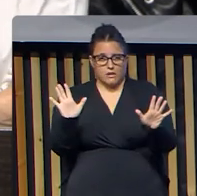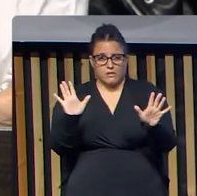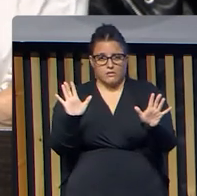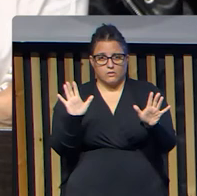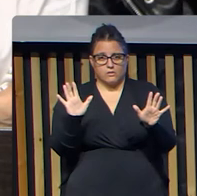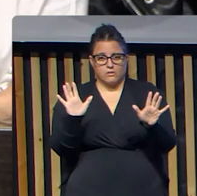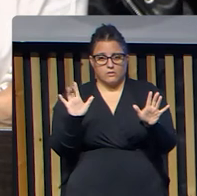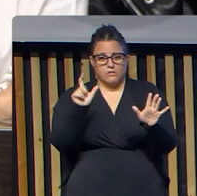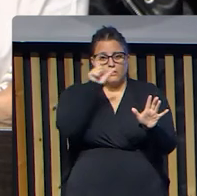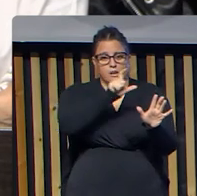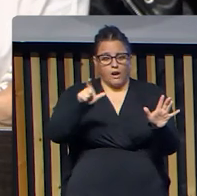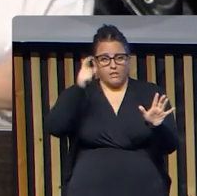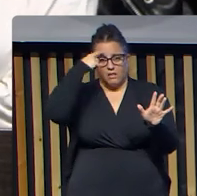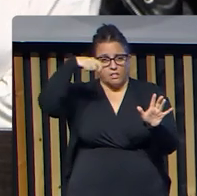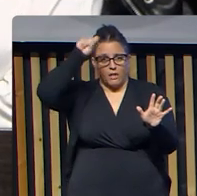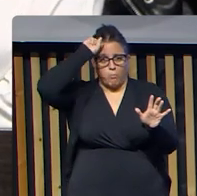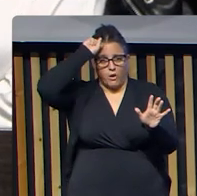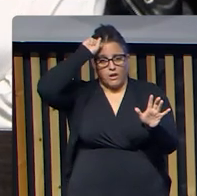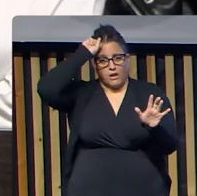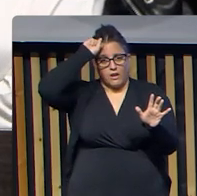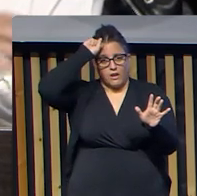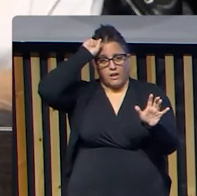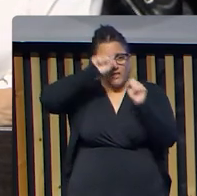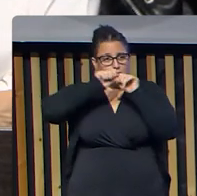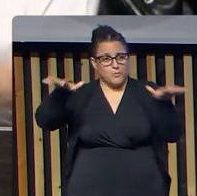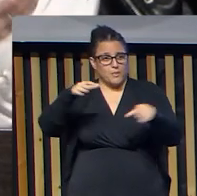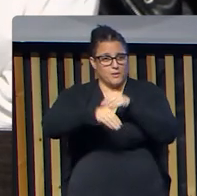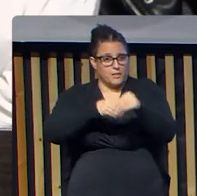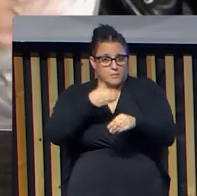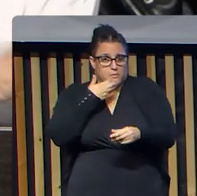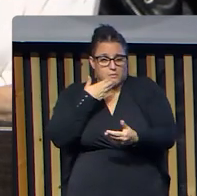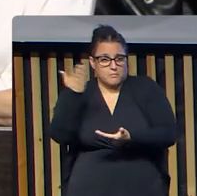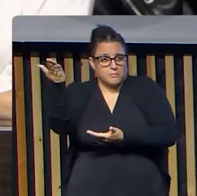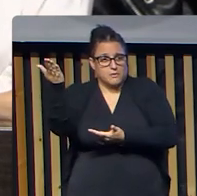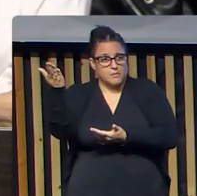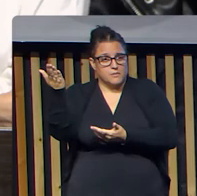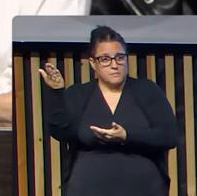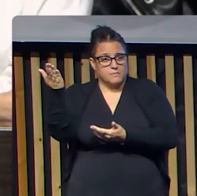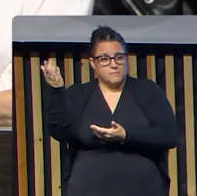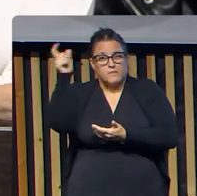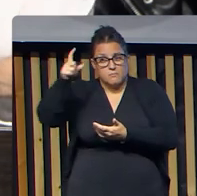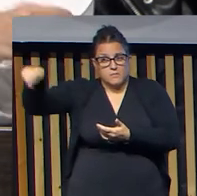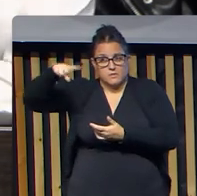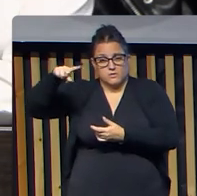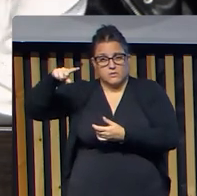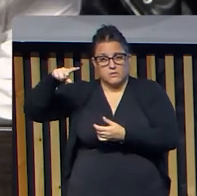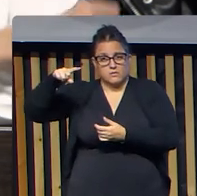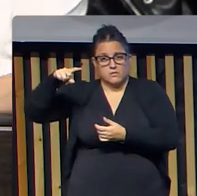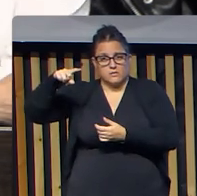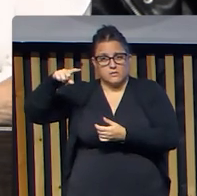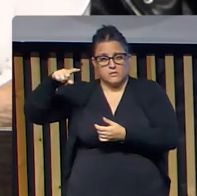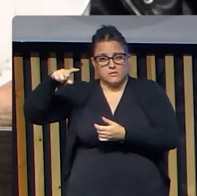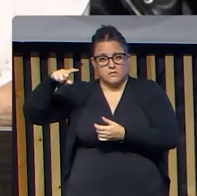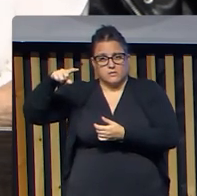me va a discutir alguien que aquello es complejo en datos denso en datos va a discutir alguien que aquellos